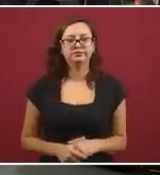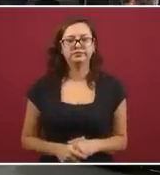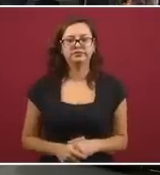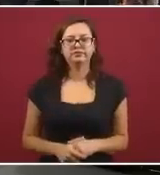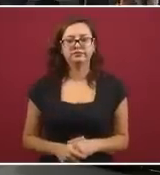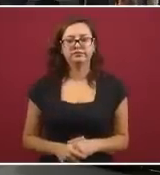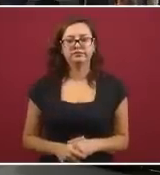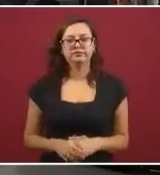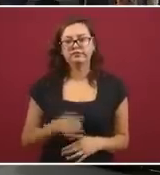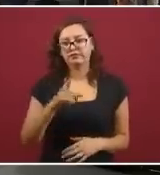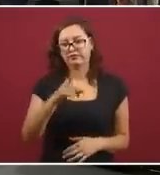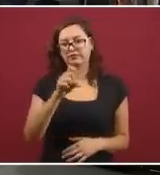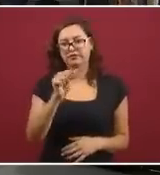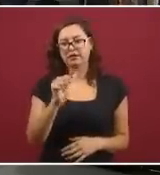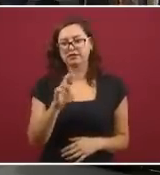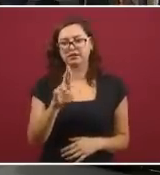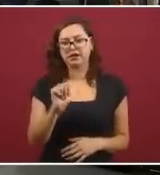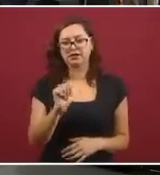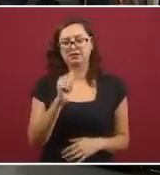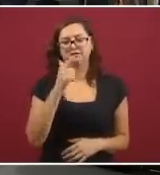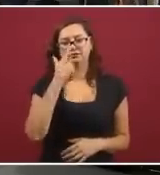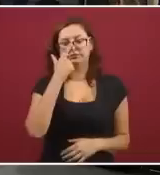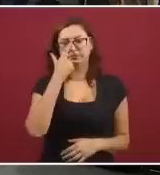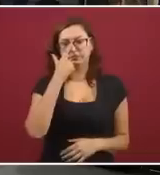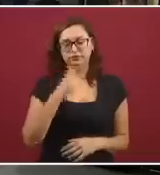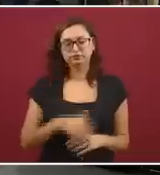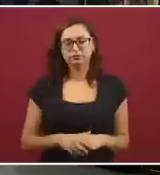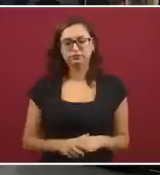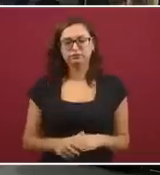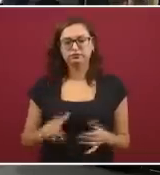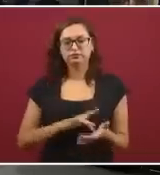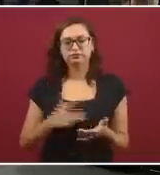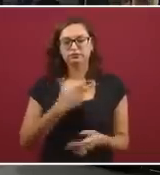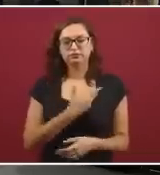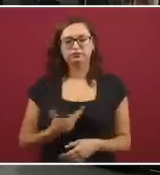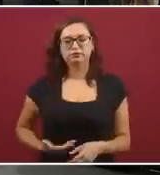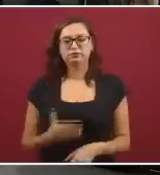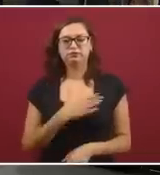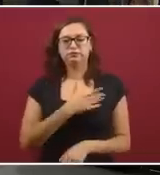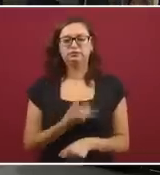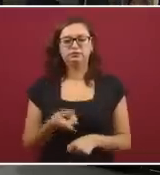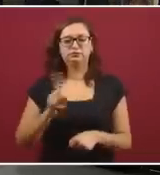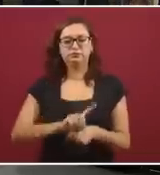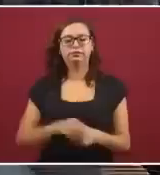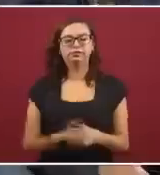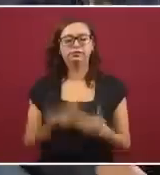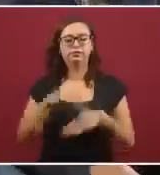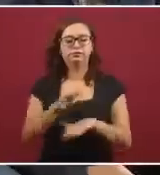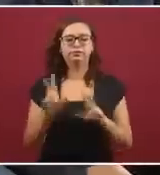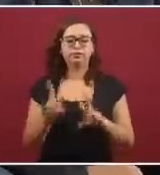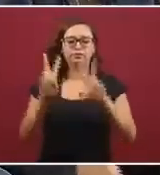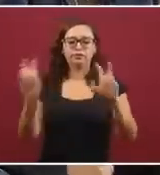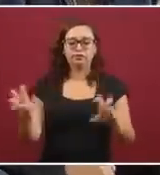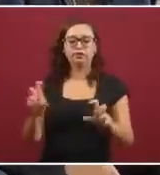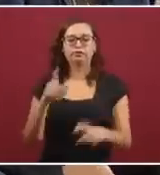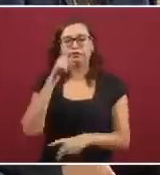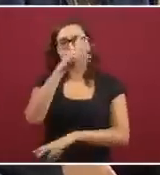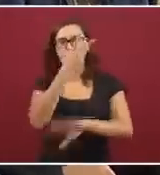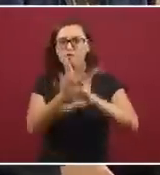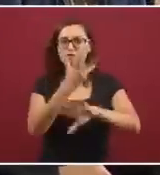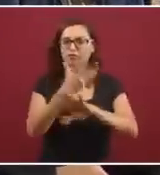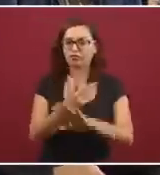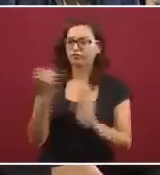sara gracias presidente buenos días preguntarle en el tema de los aranceles esto que está ocurriendo